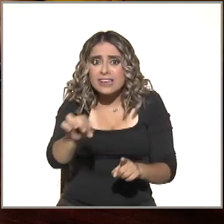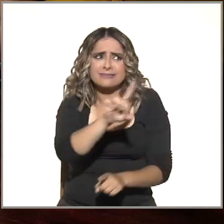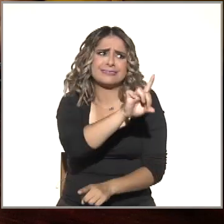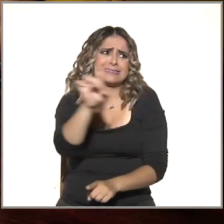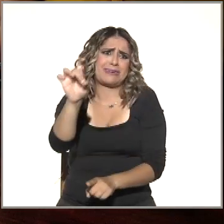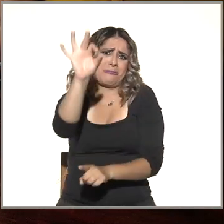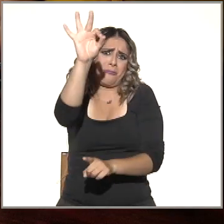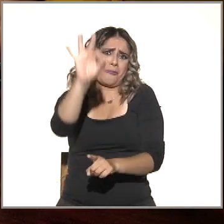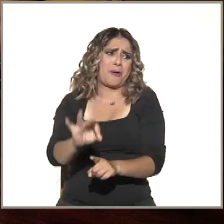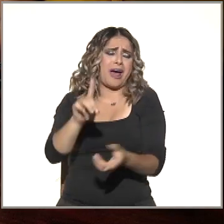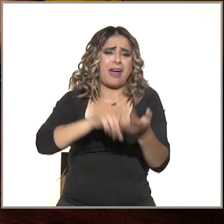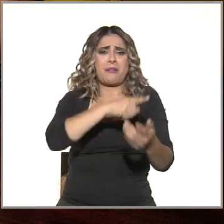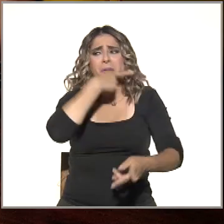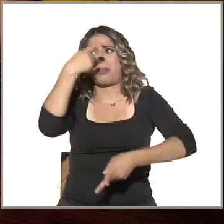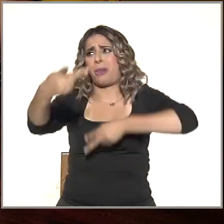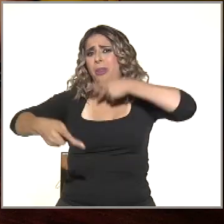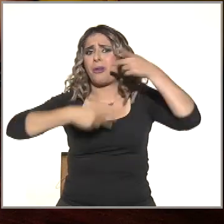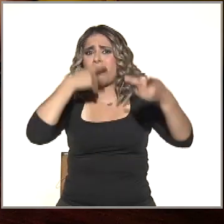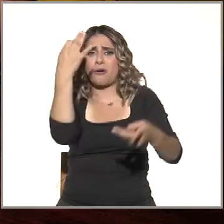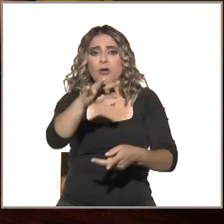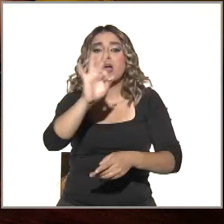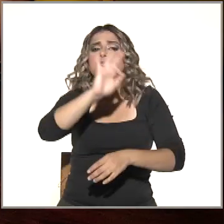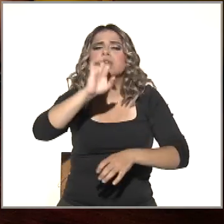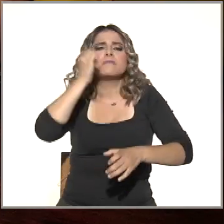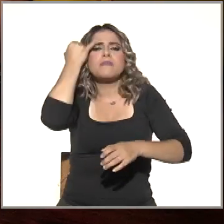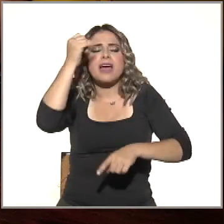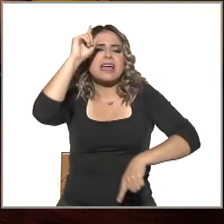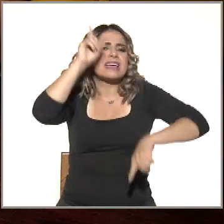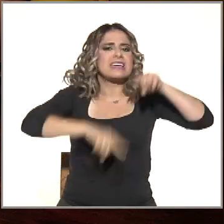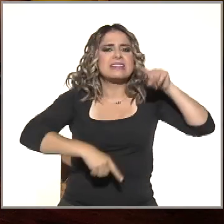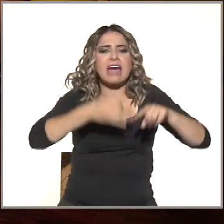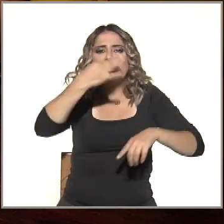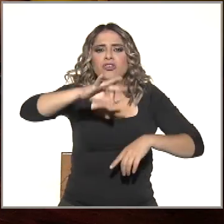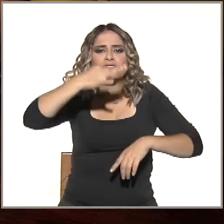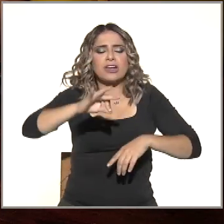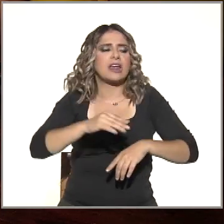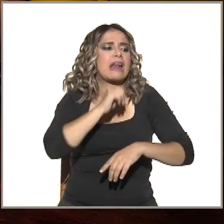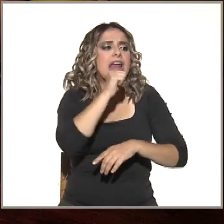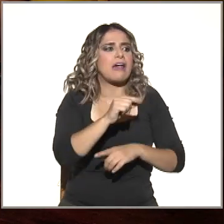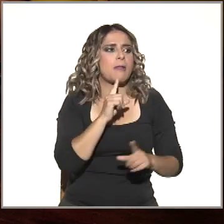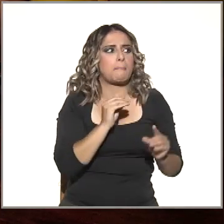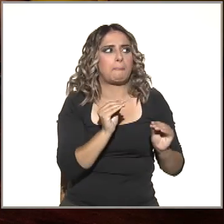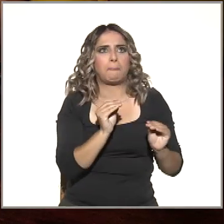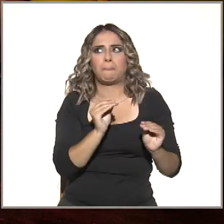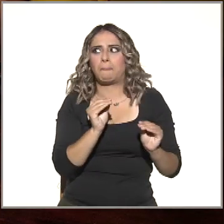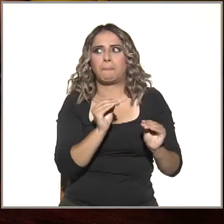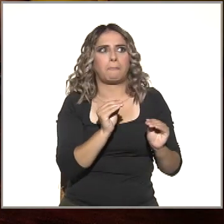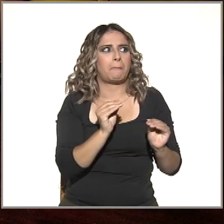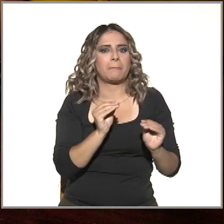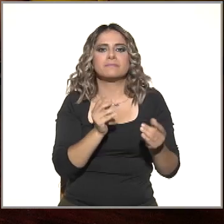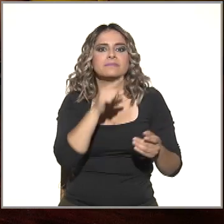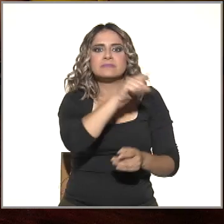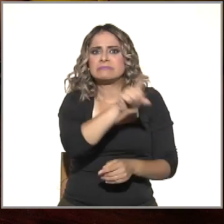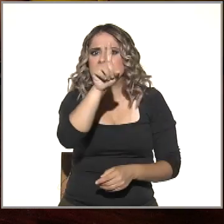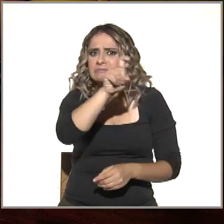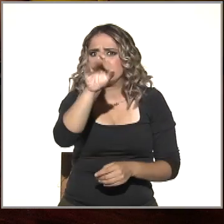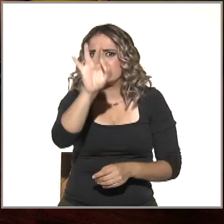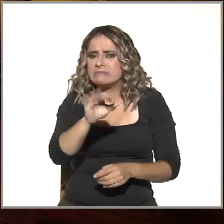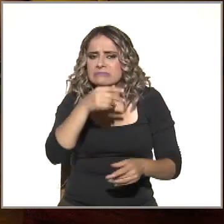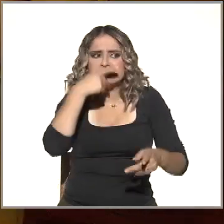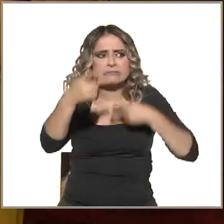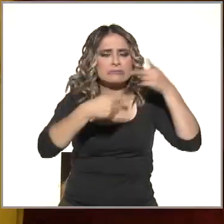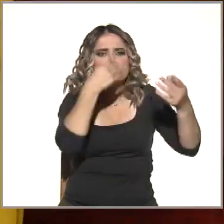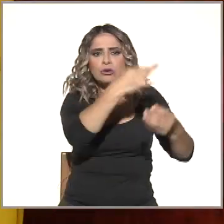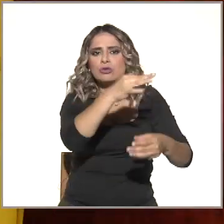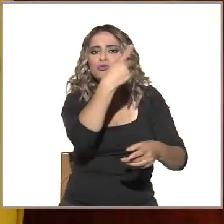se pueden comunicar, ¿no? Sienten como que les están cortando su forma de expresión. Entonces, creo que es interesante como el